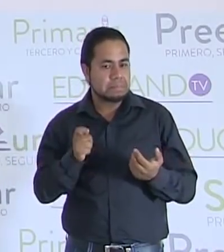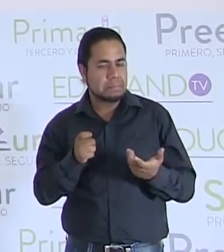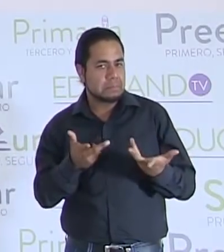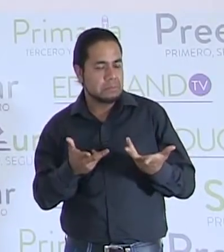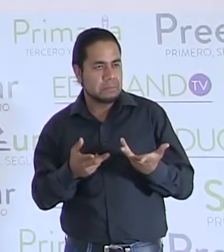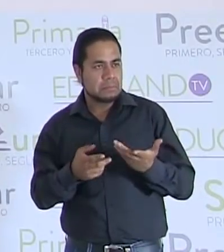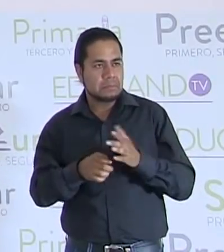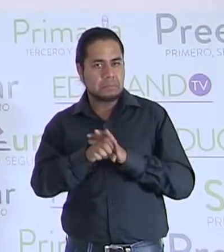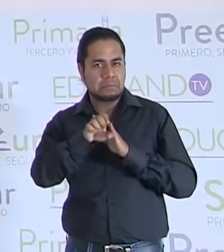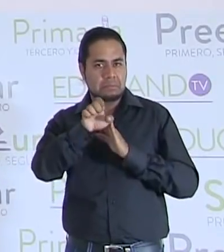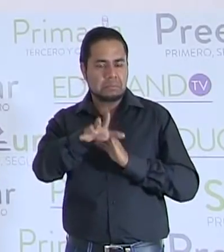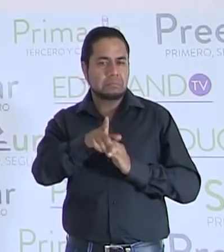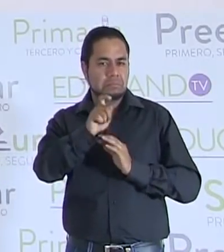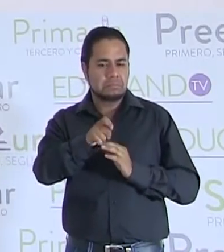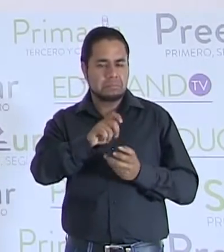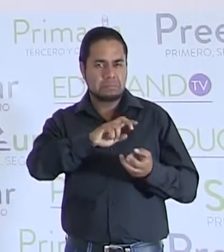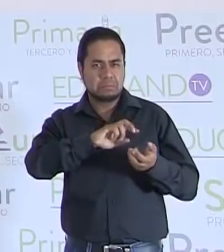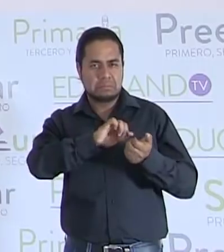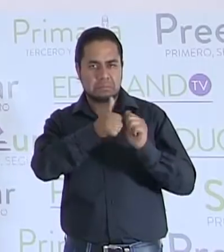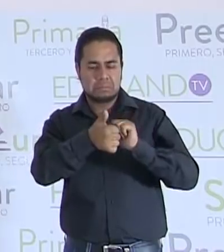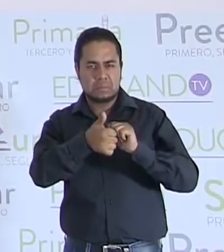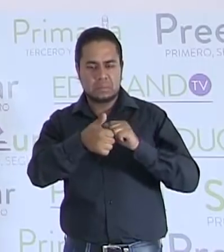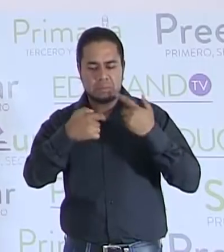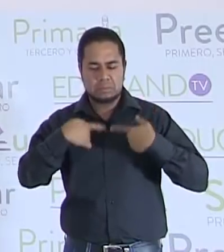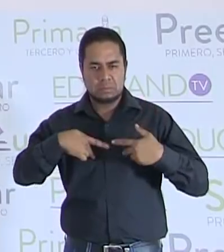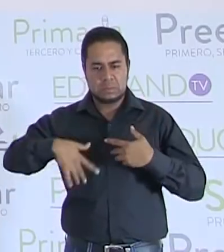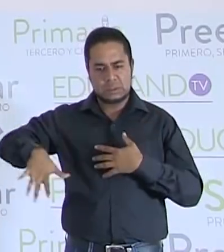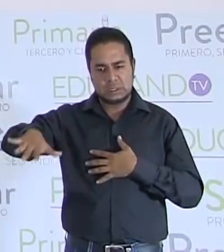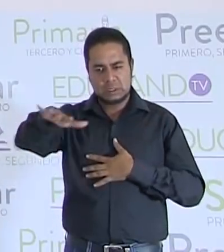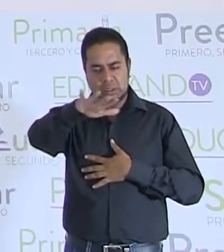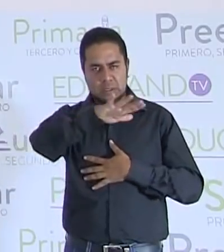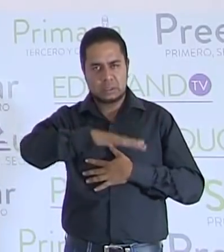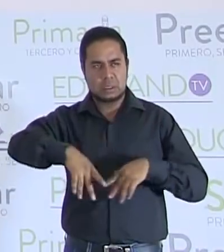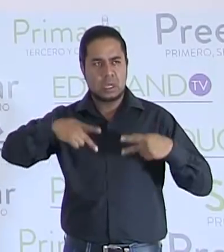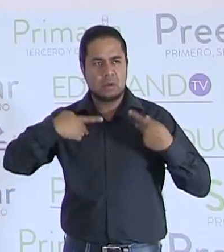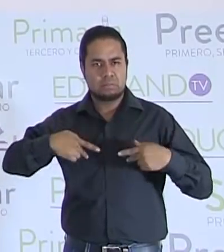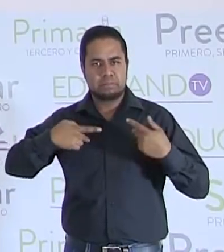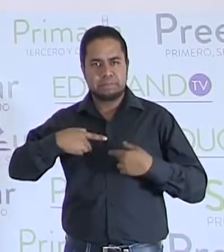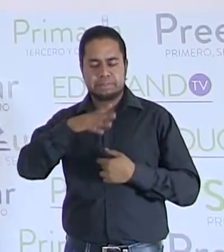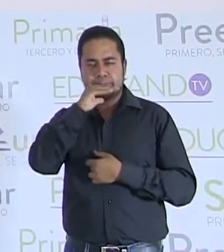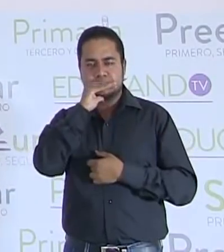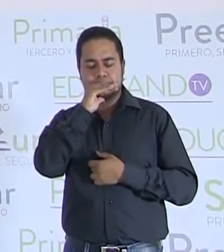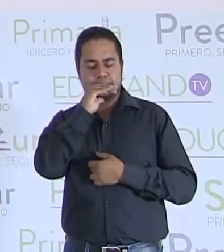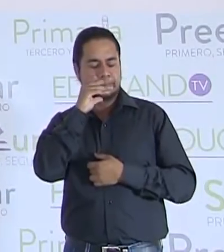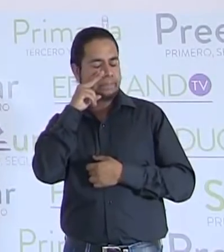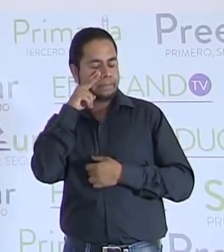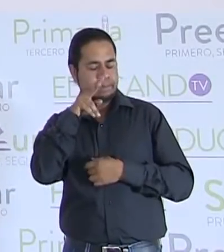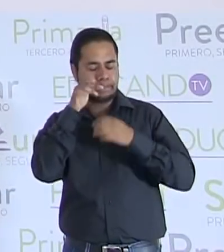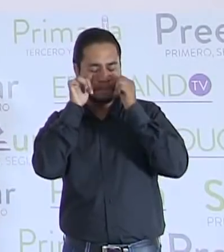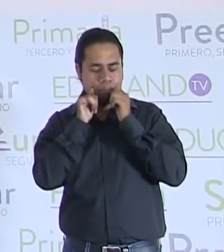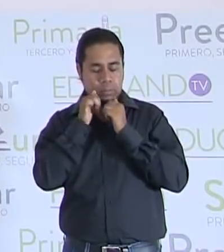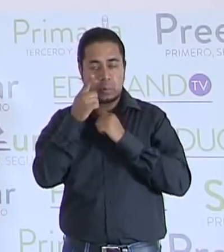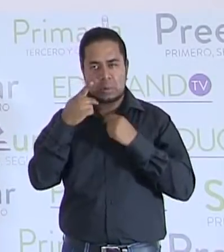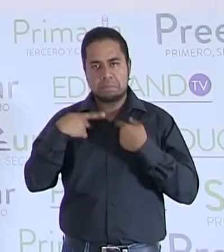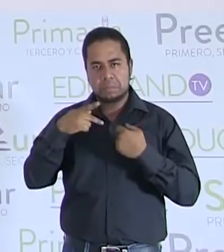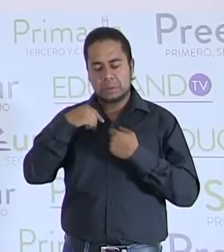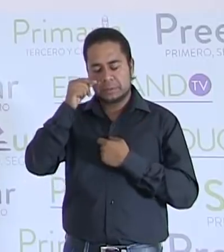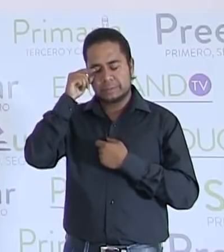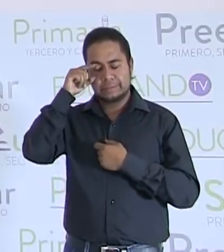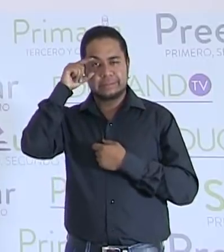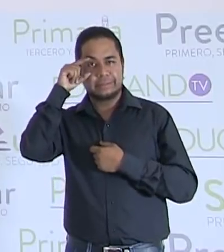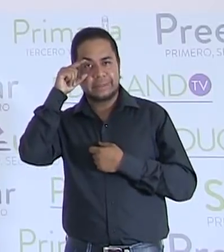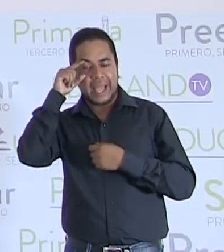literalmente, explícitamente, que en un lugar donde todos están sin poder ver, pues el que ve con un ojo tiene